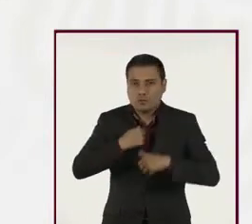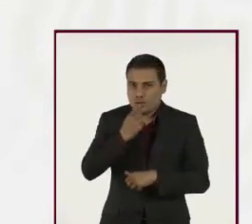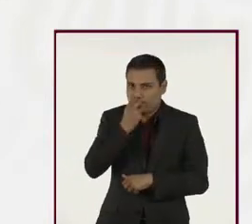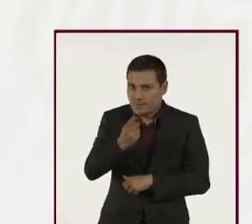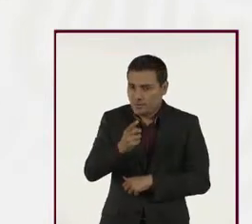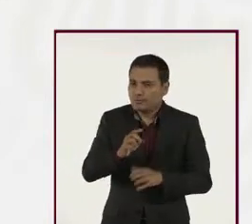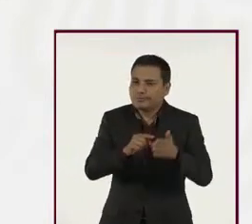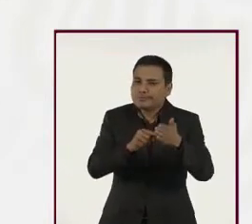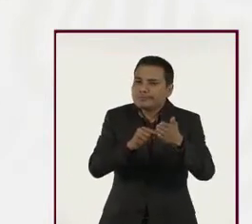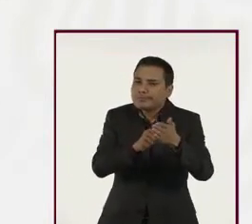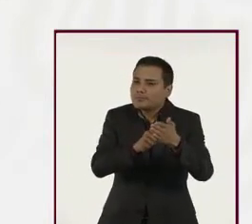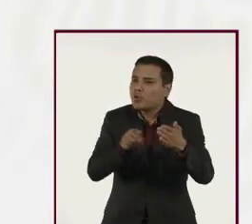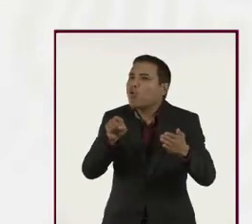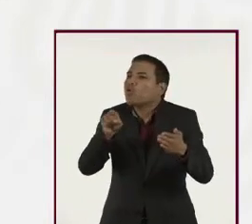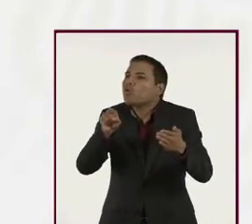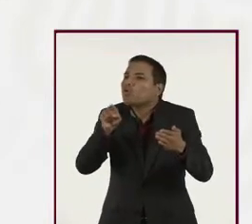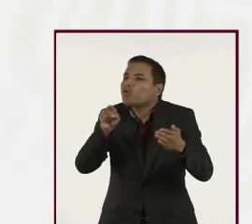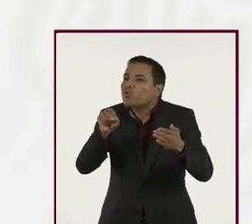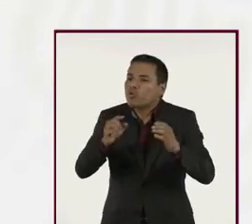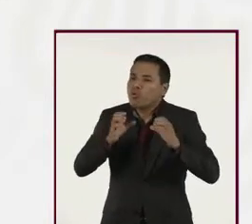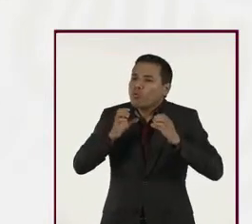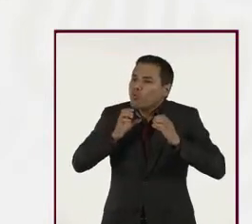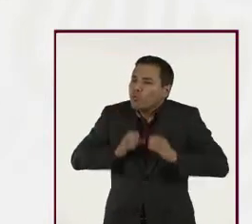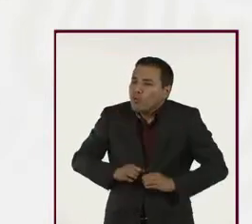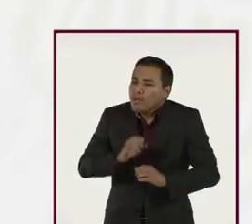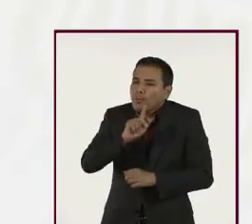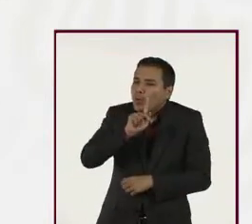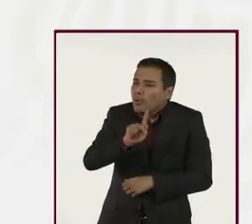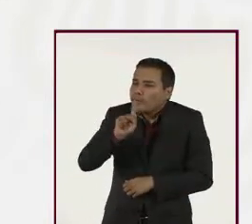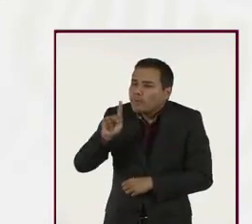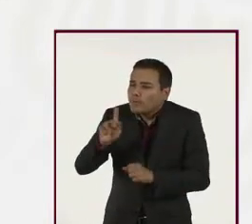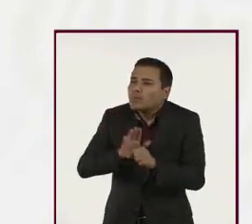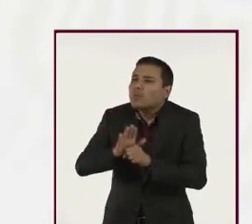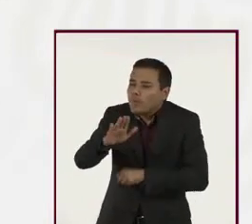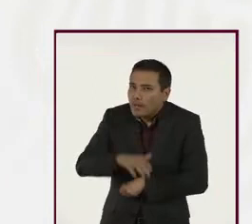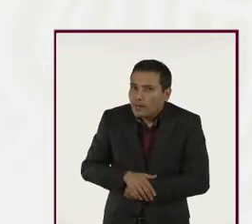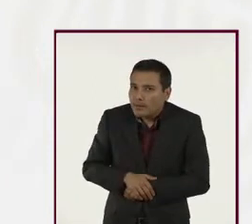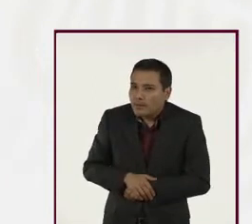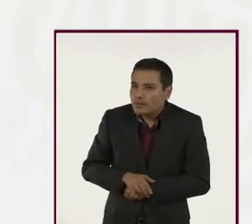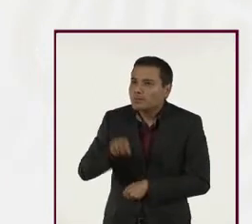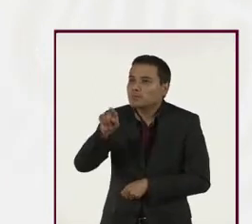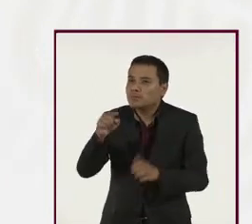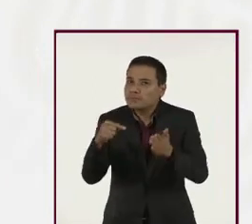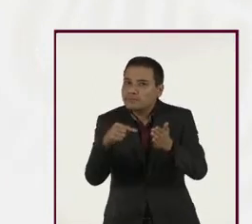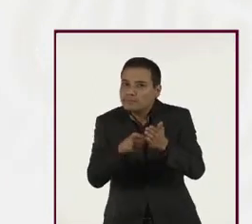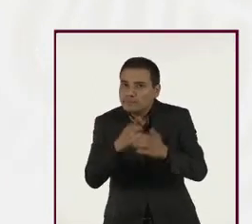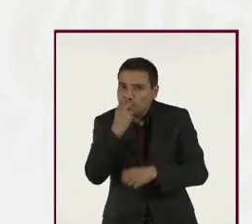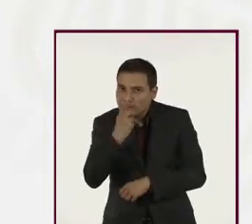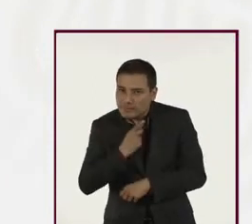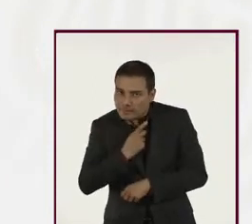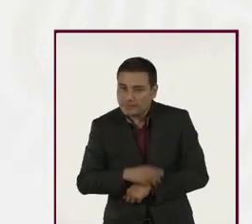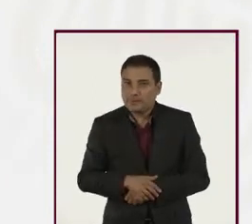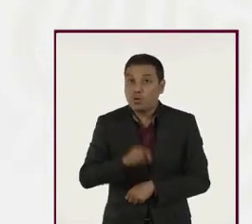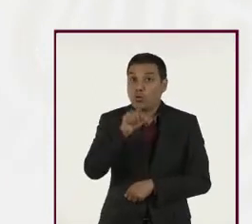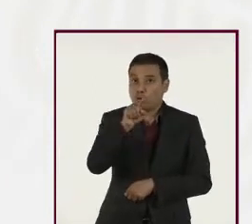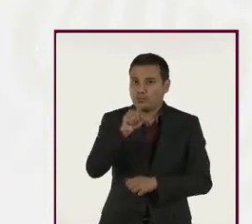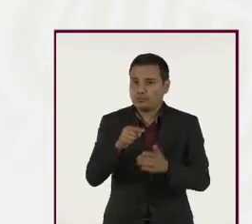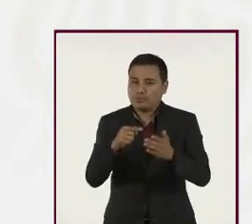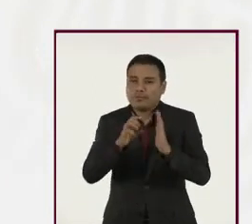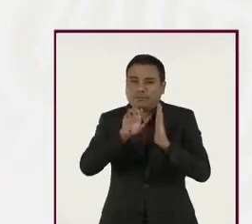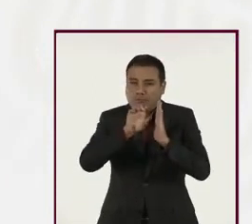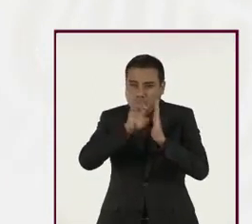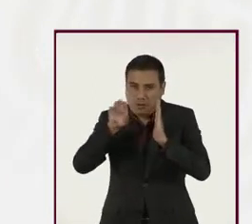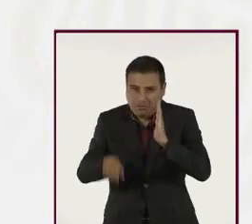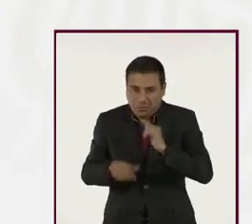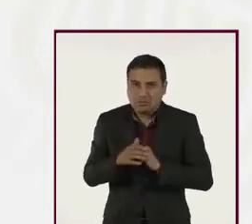identifique con la figura que él crea que su cuerpo corresponde. Y generalmente lo que identificamos es que a pesar, por ejemplo,